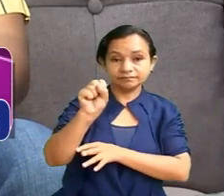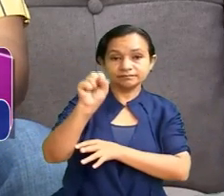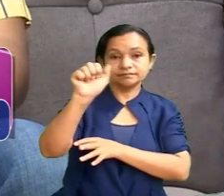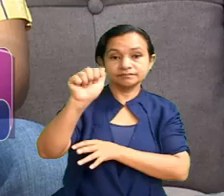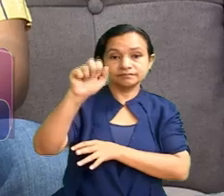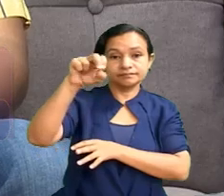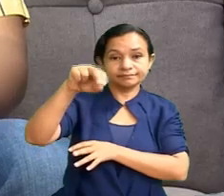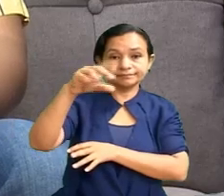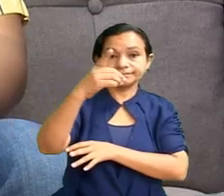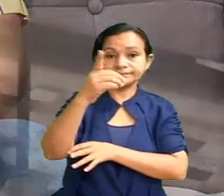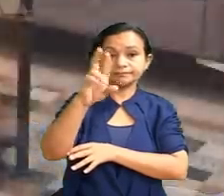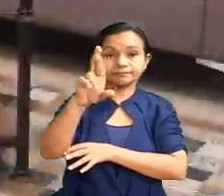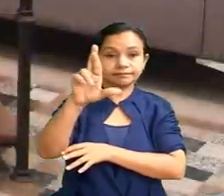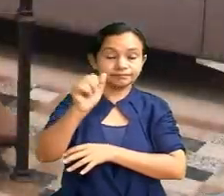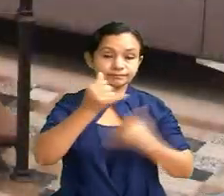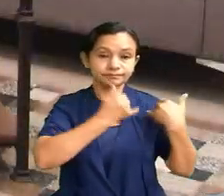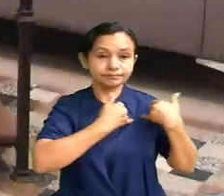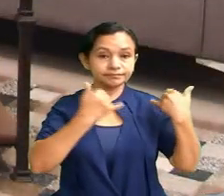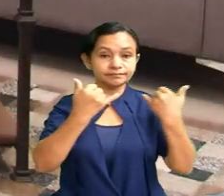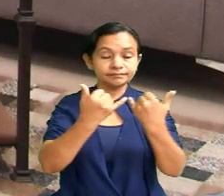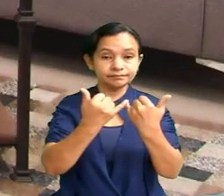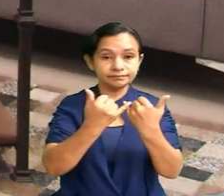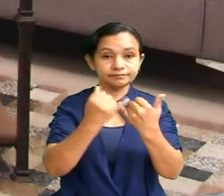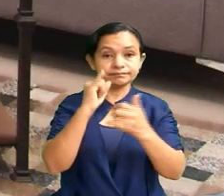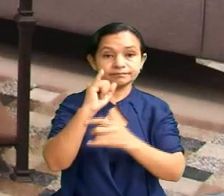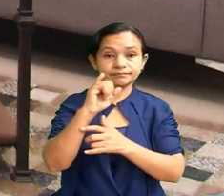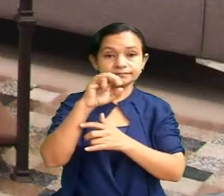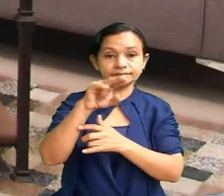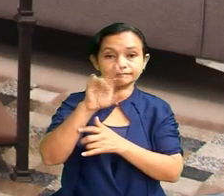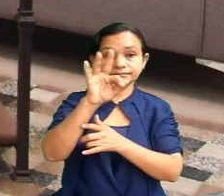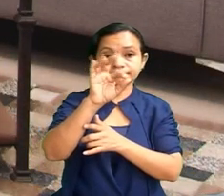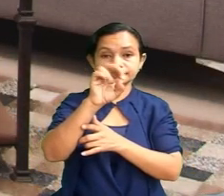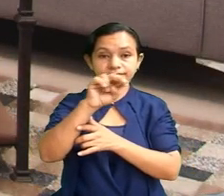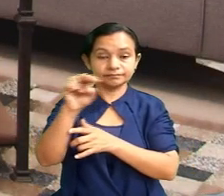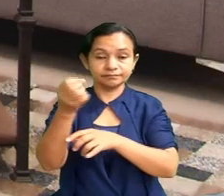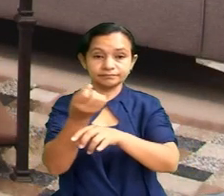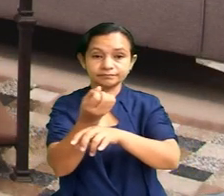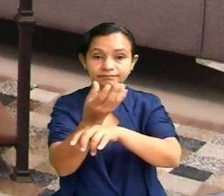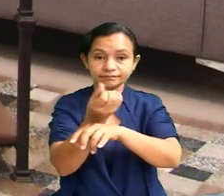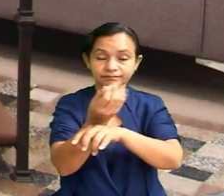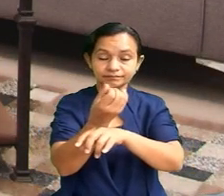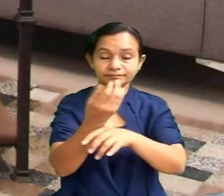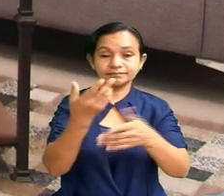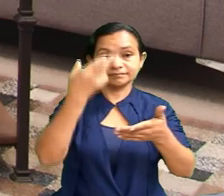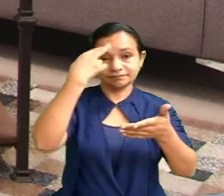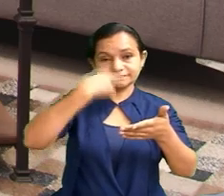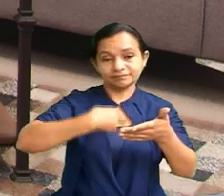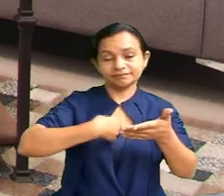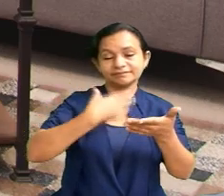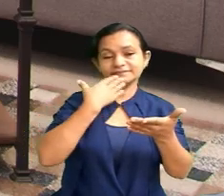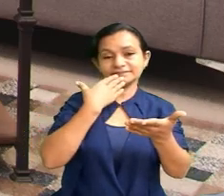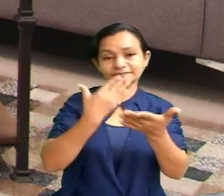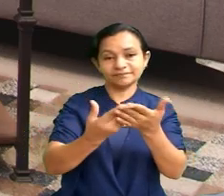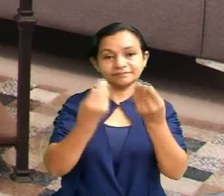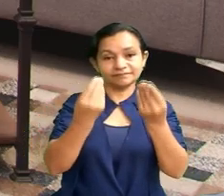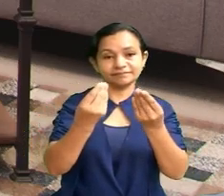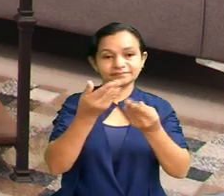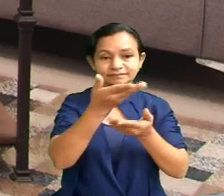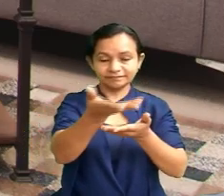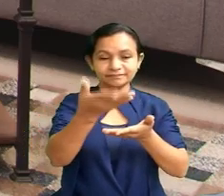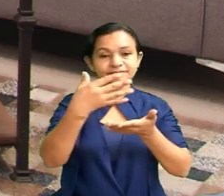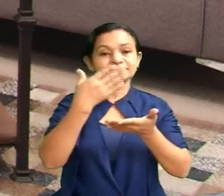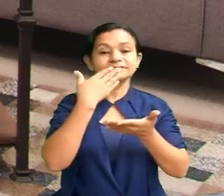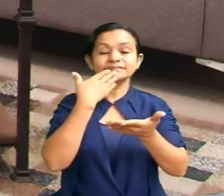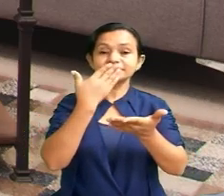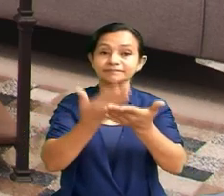directora general del instituto nicaragüense de fomento municipal compañera muchas gracias por estar con nosotros claro que sí muchas gracias a ustedes compañeros